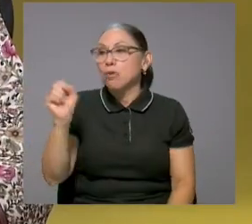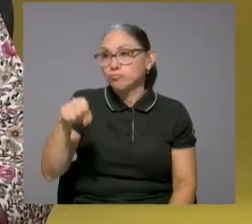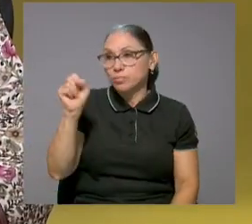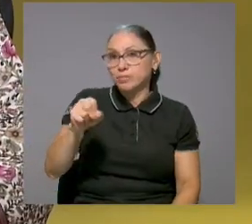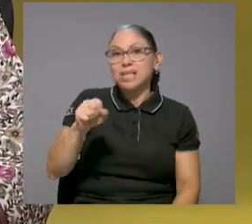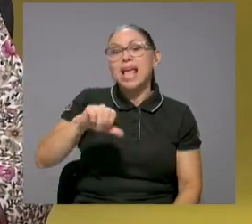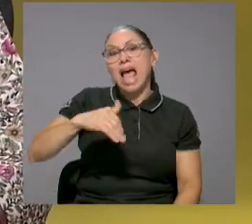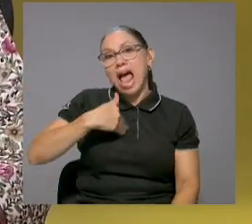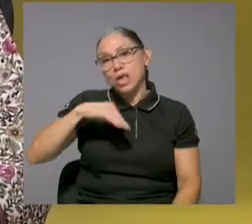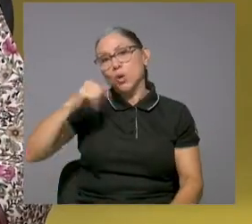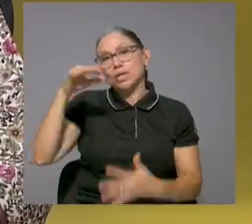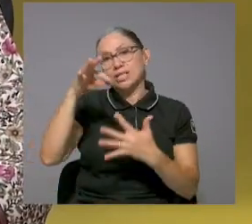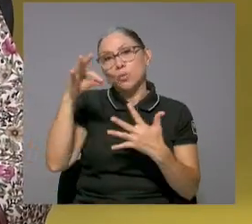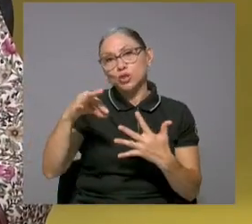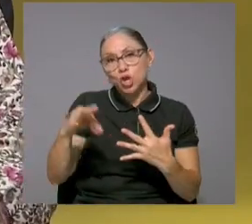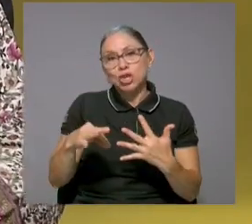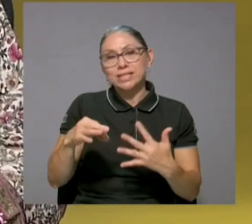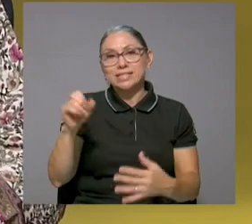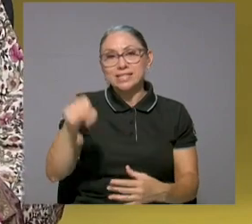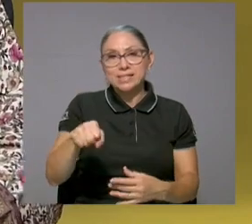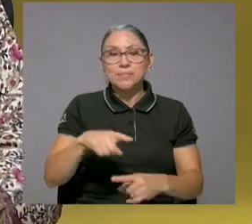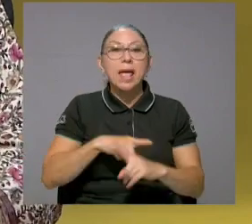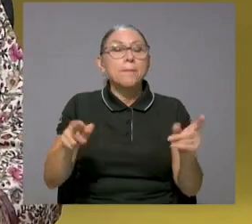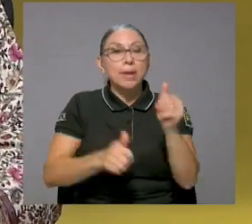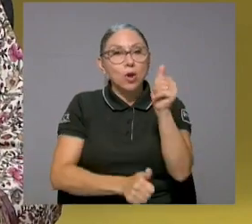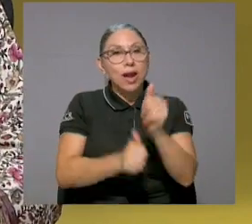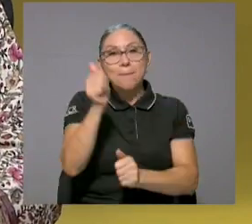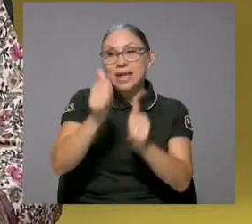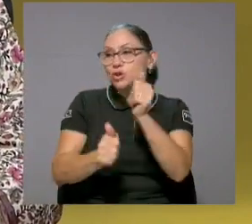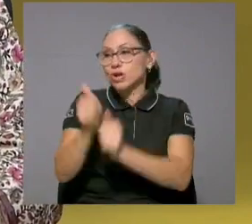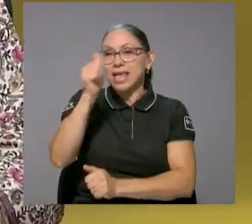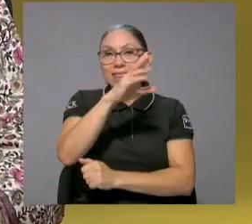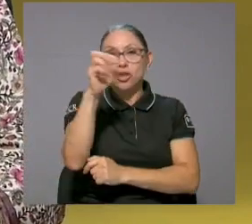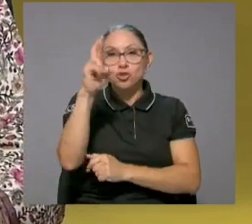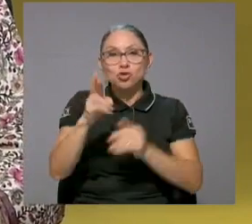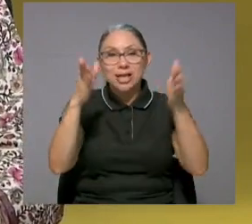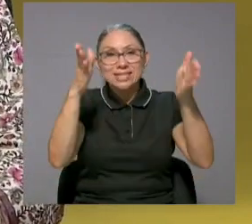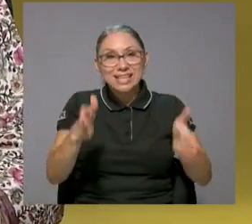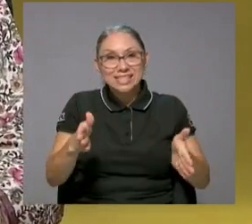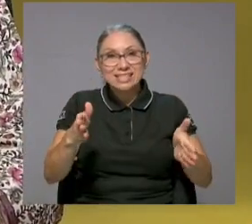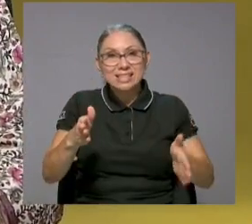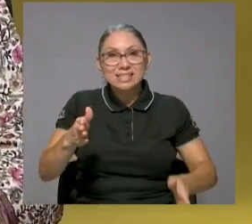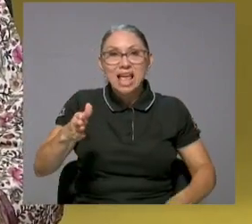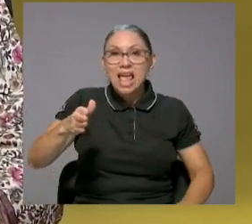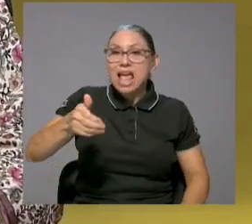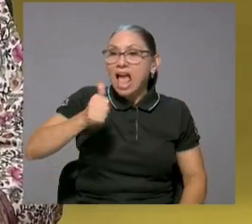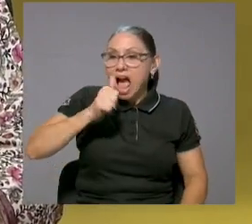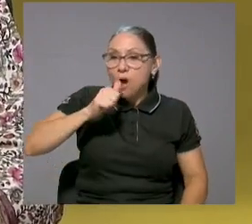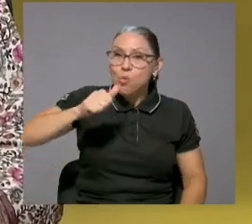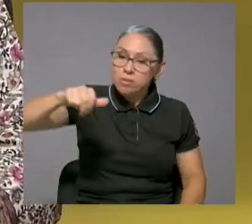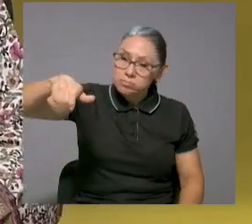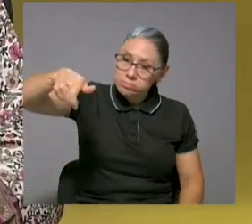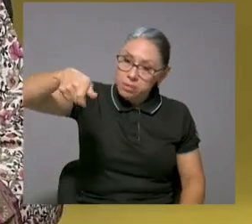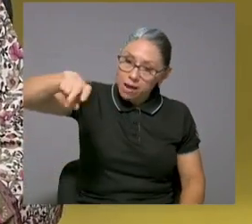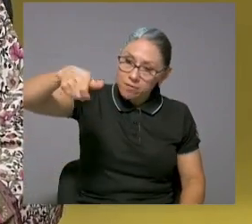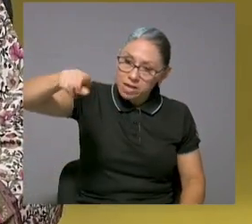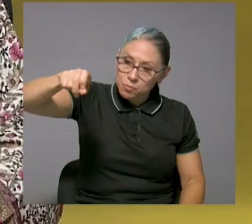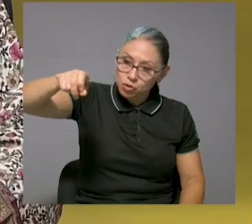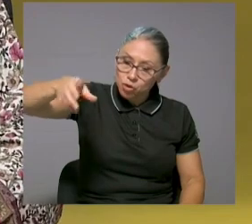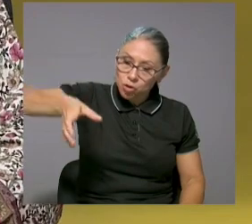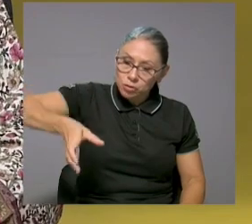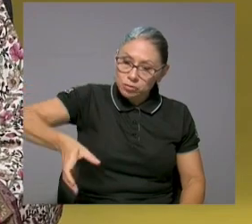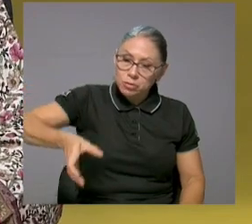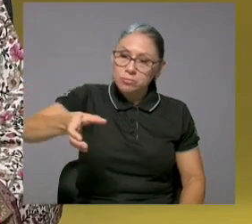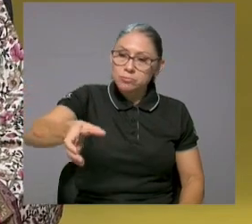pero el punto es que la gran mayoría de los costarricenses abrimos el agua, el grifo, y tomamos agua de